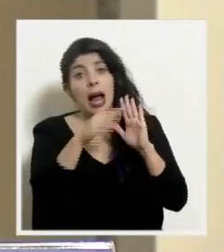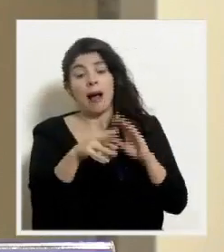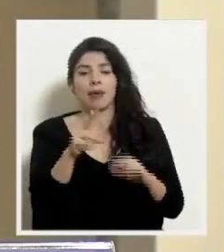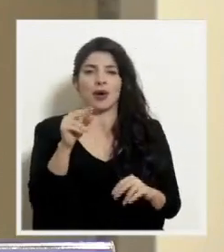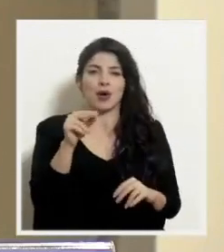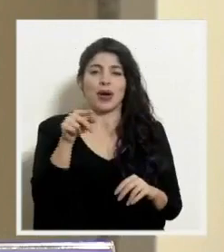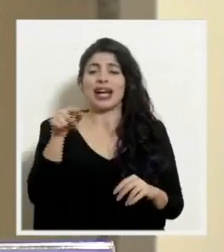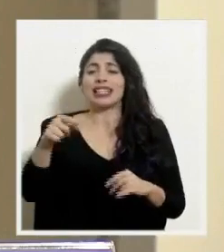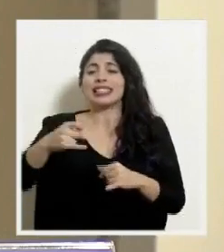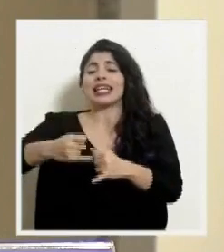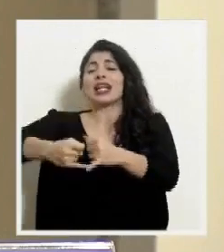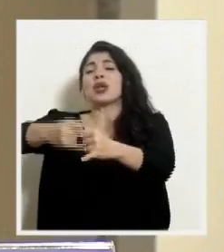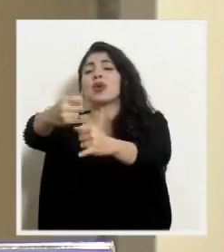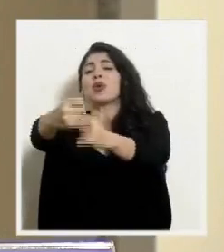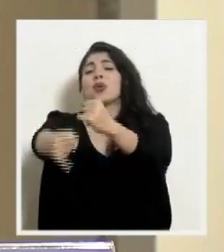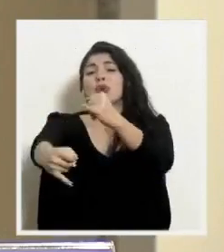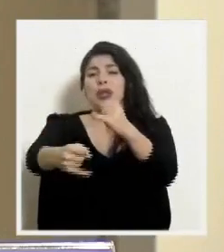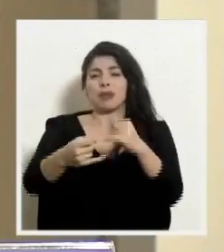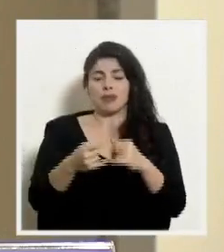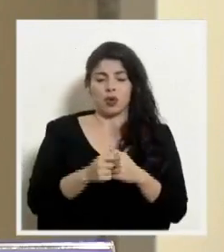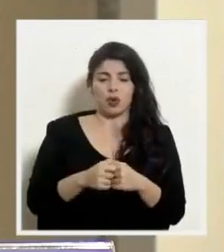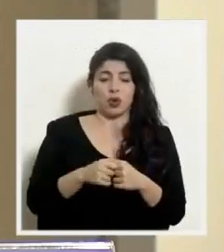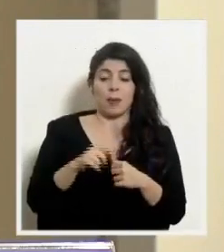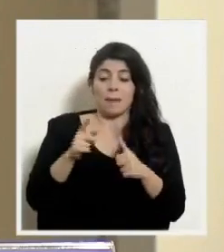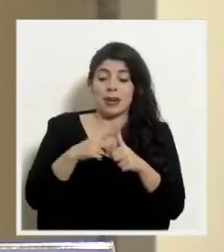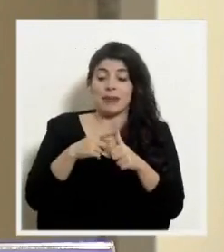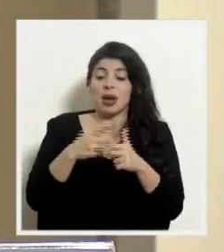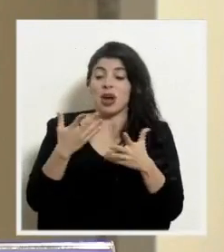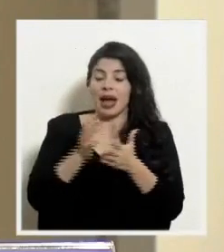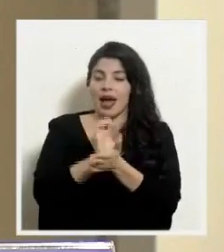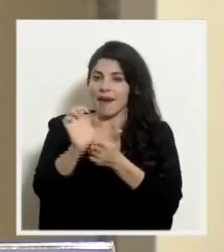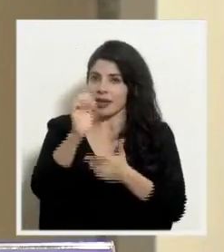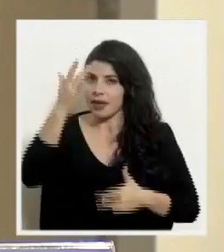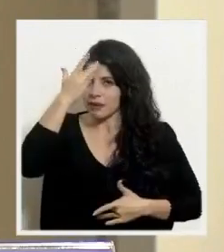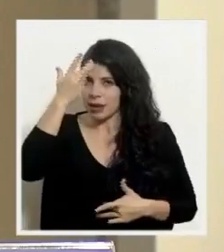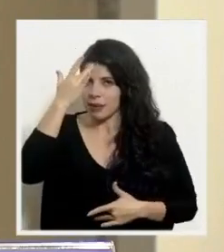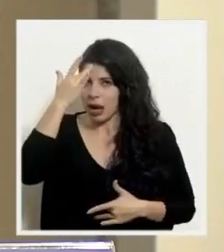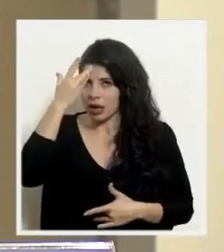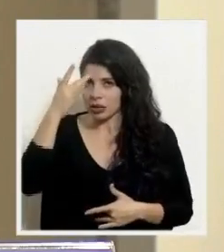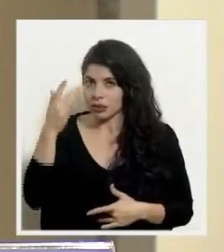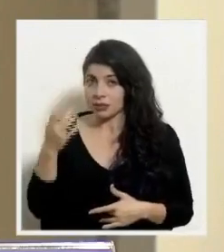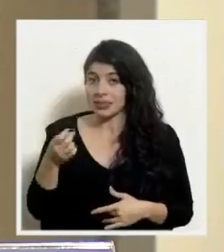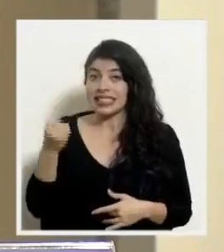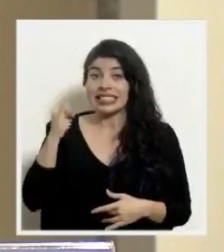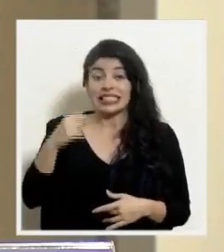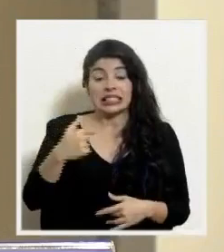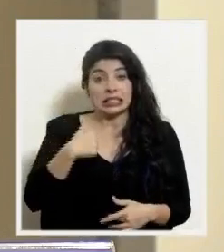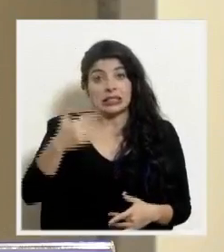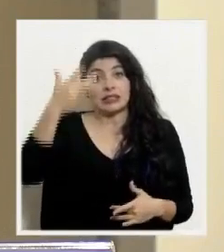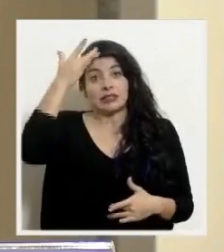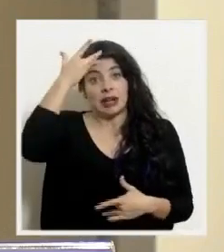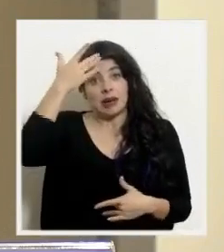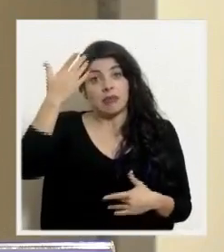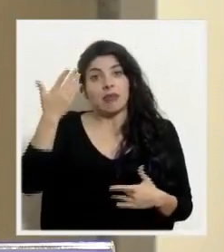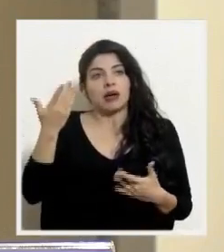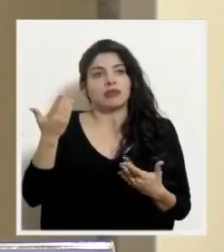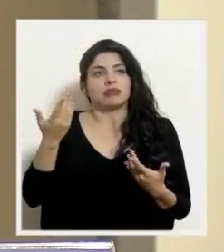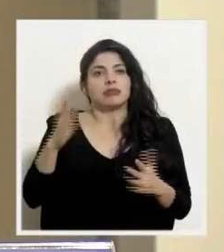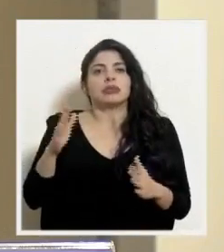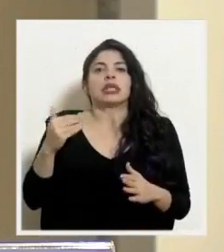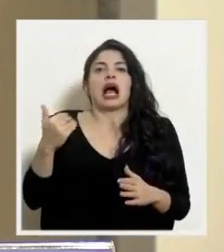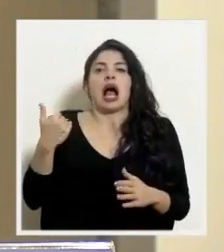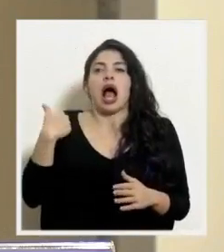Ese es el último eslabón de la cadena. Es un tema de que no enfermemos y que si enfermamos tengamos cómo